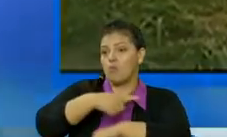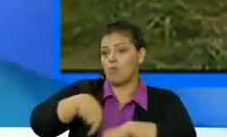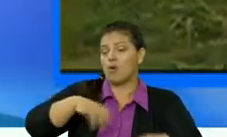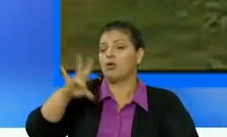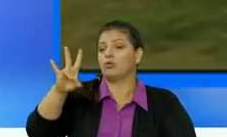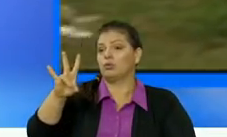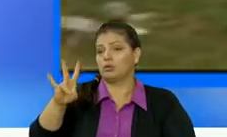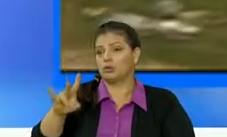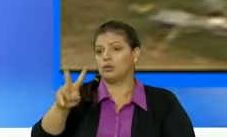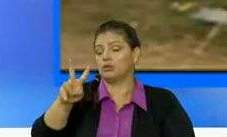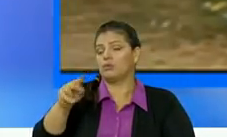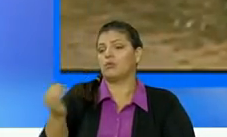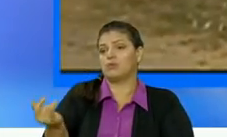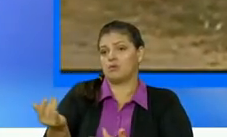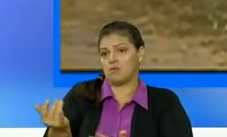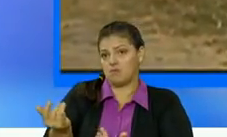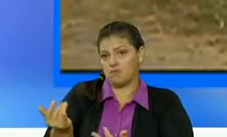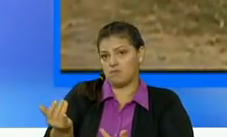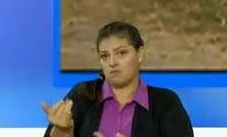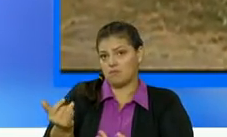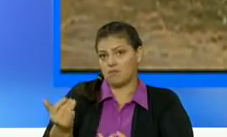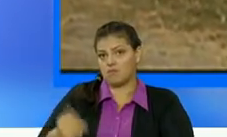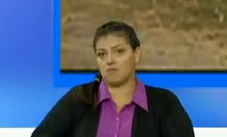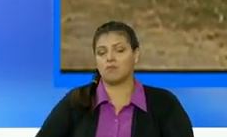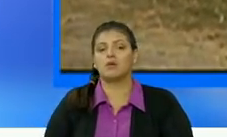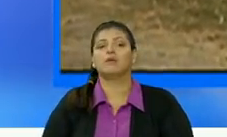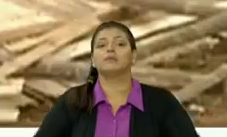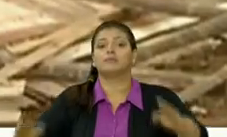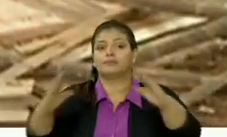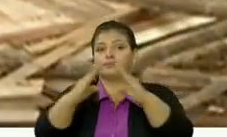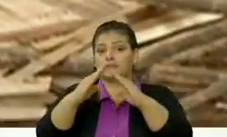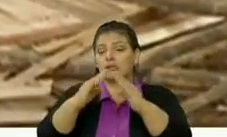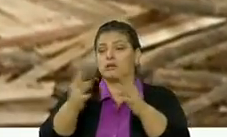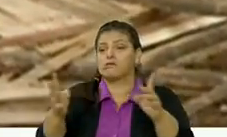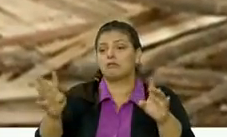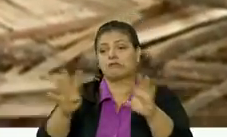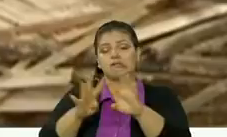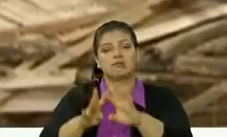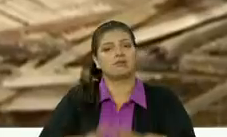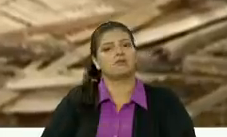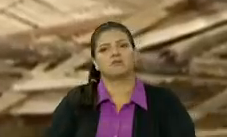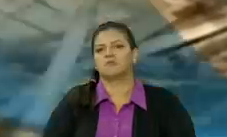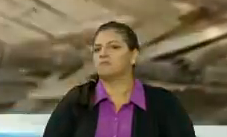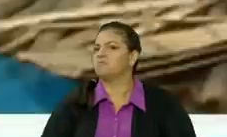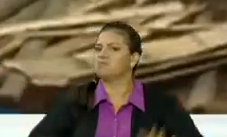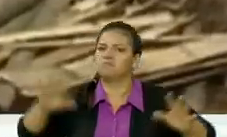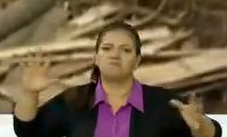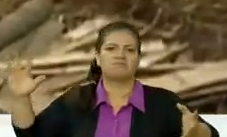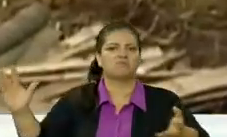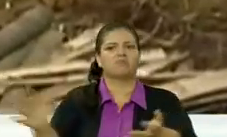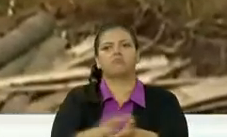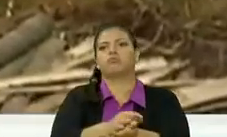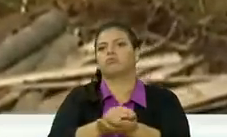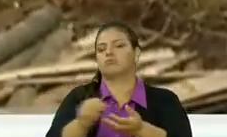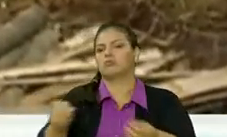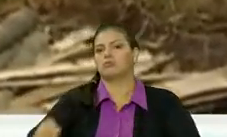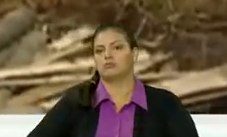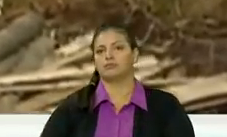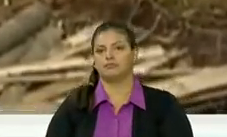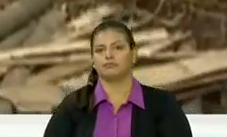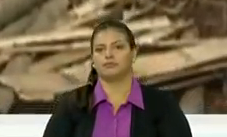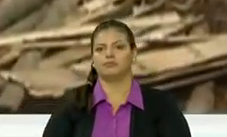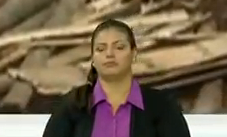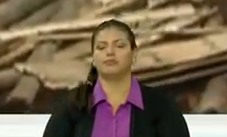estaba puesta aquí, hemos procedido a retirar como estamos evidenciando. Ellos llegaron a ese sector del noroeste de la ciudad hace algunos años,